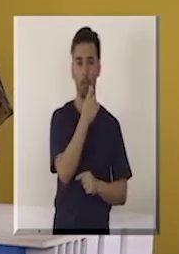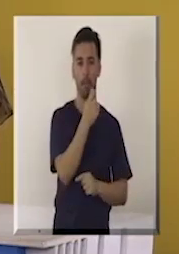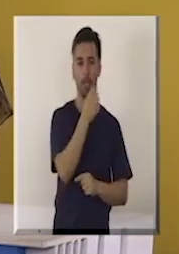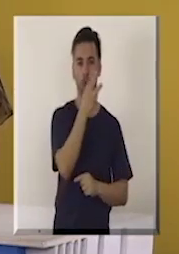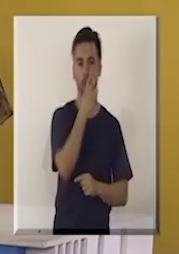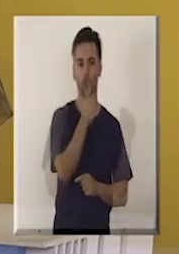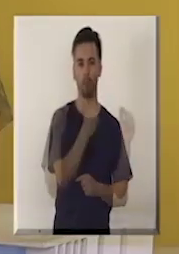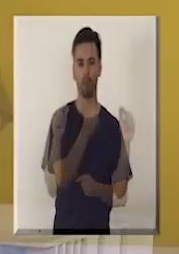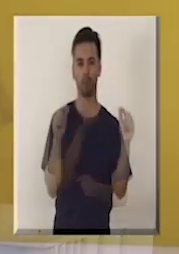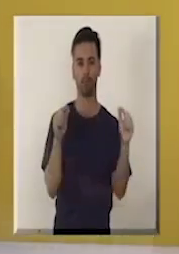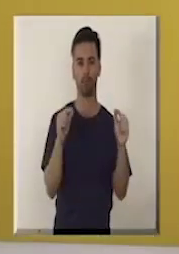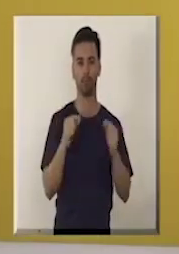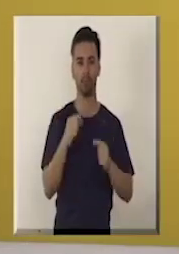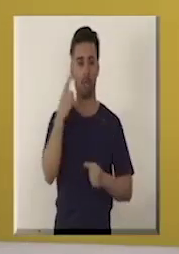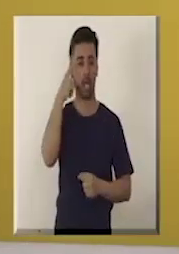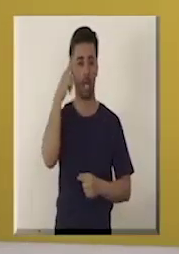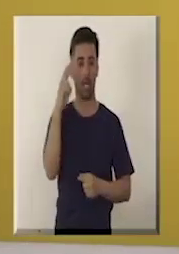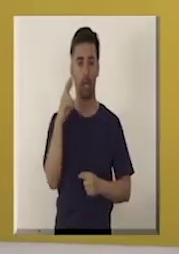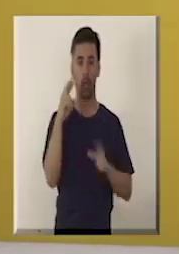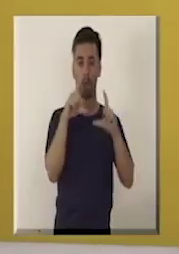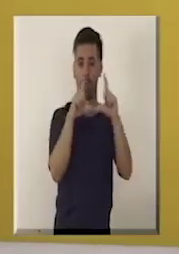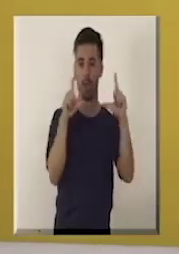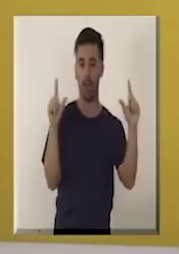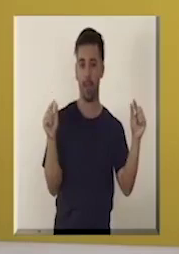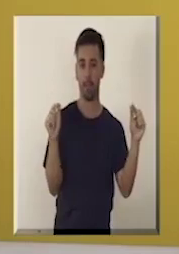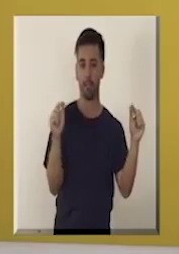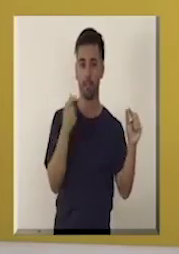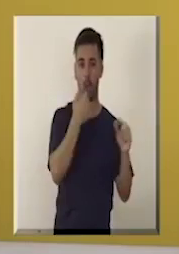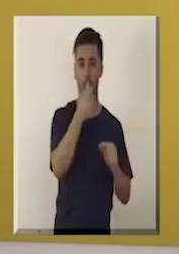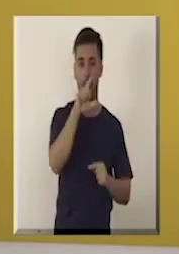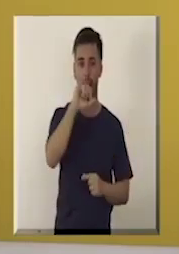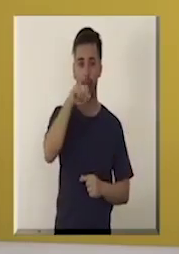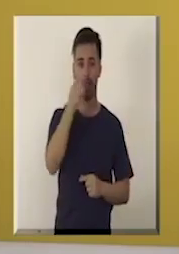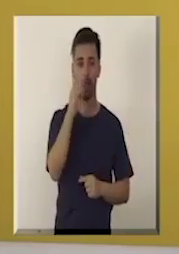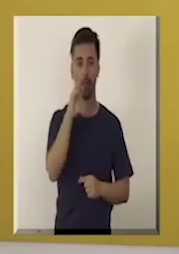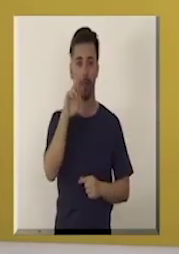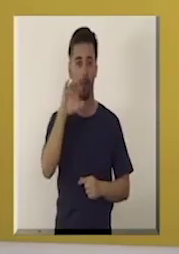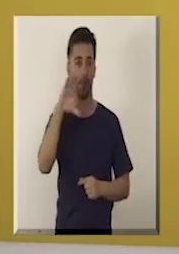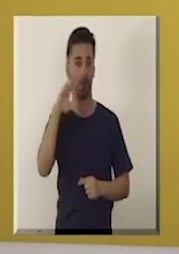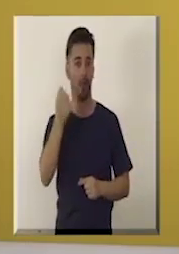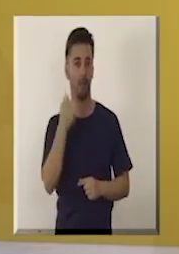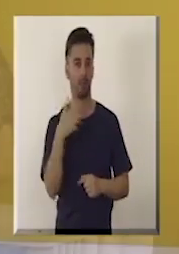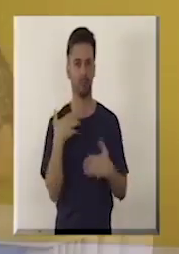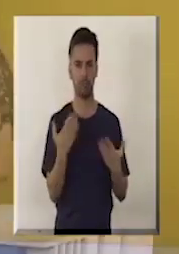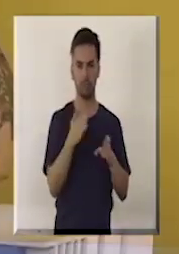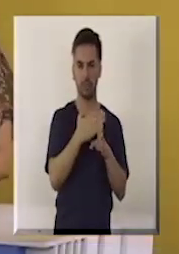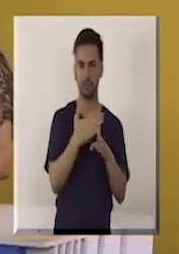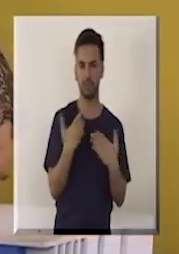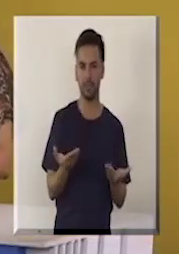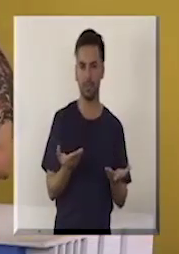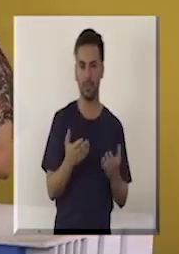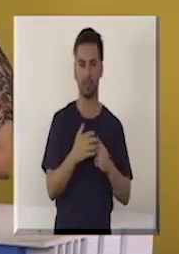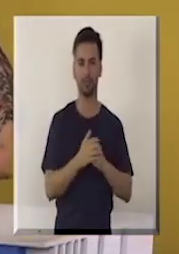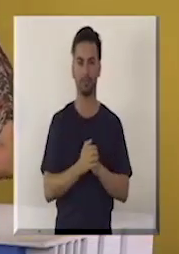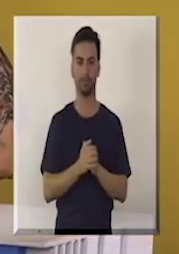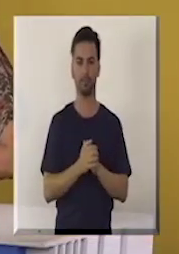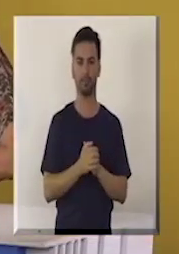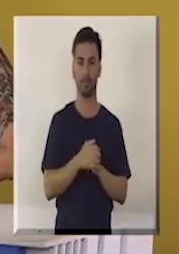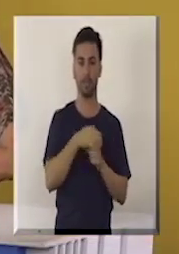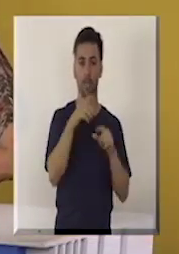las expresiones algebraicas. Recuerda que las expresiones algebraicas no son más que